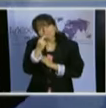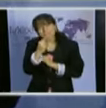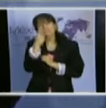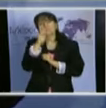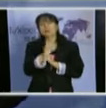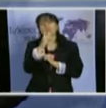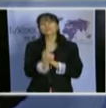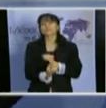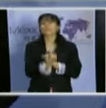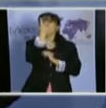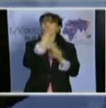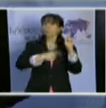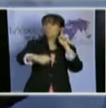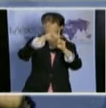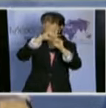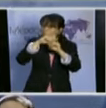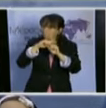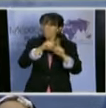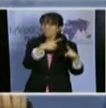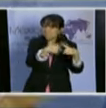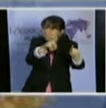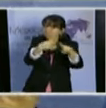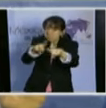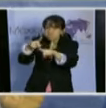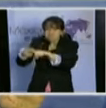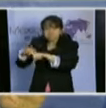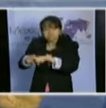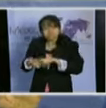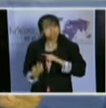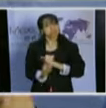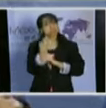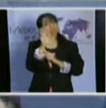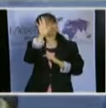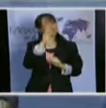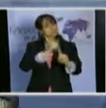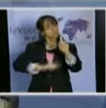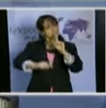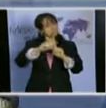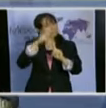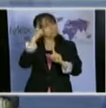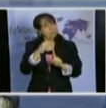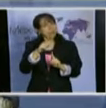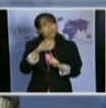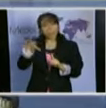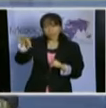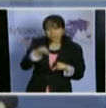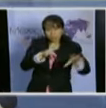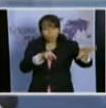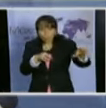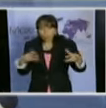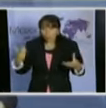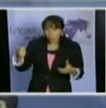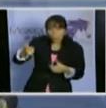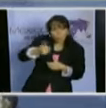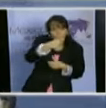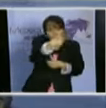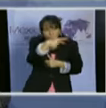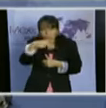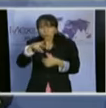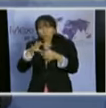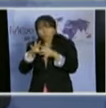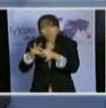articulándose, y eso parecería de entrada que es una muy buena noticia. Yo